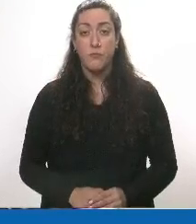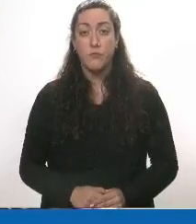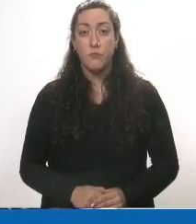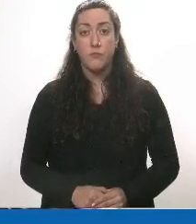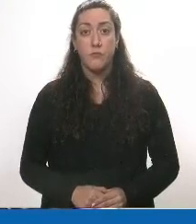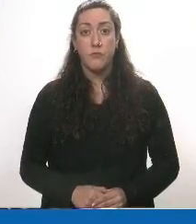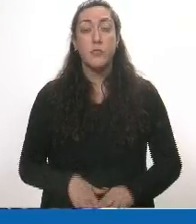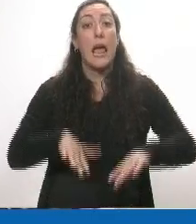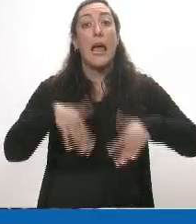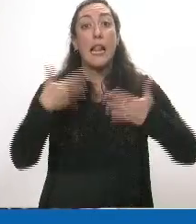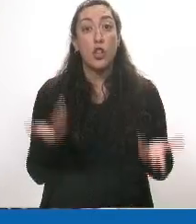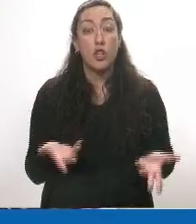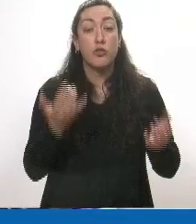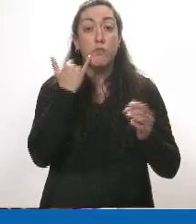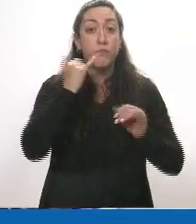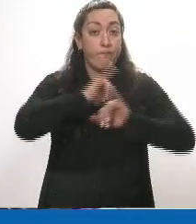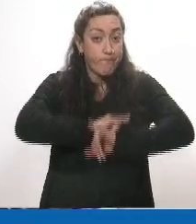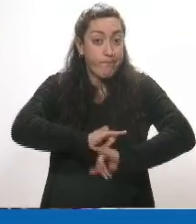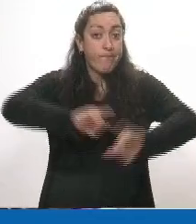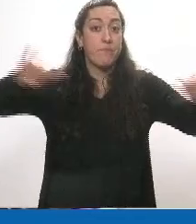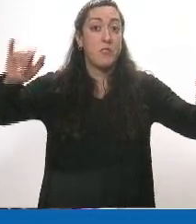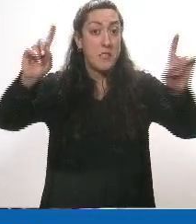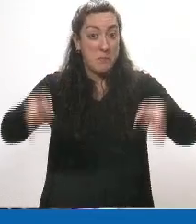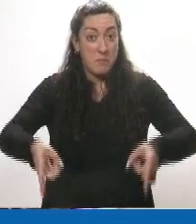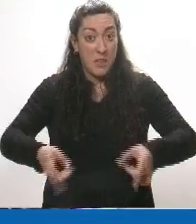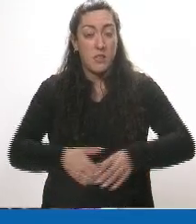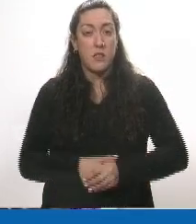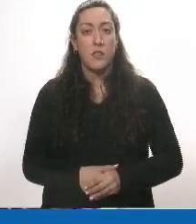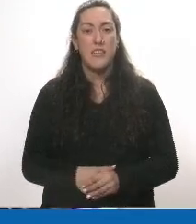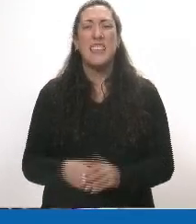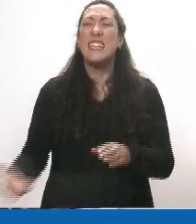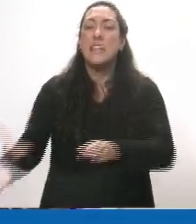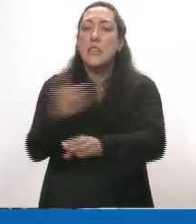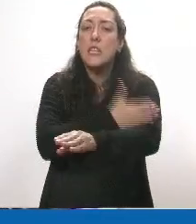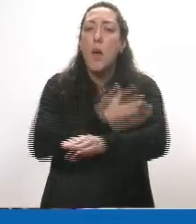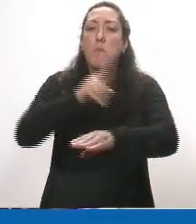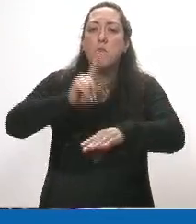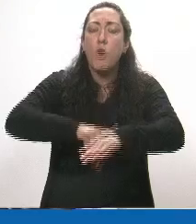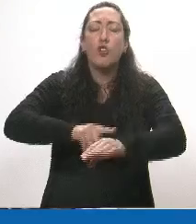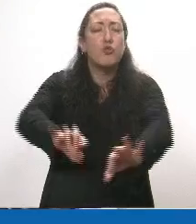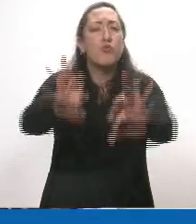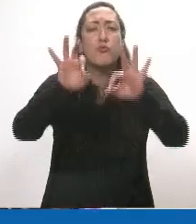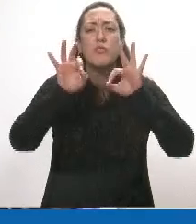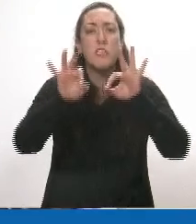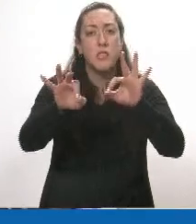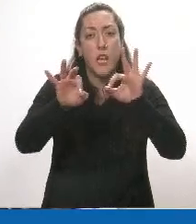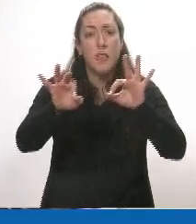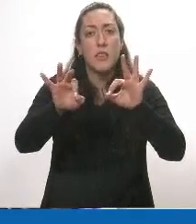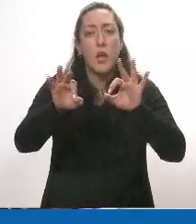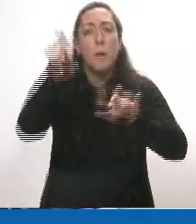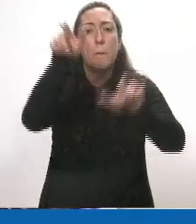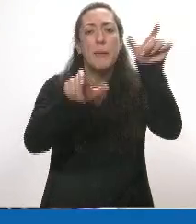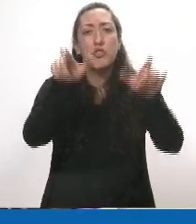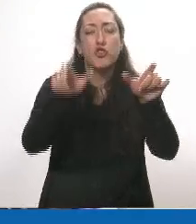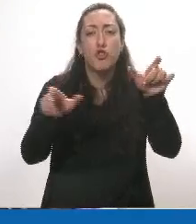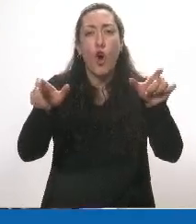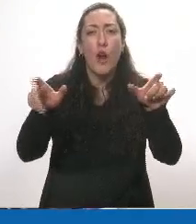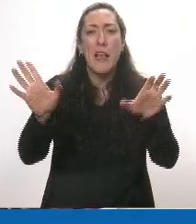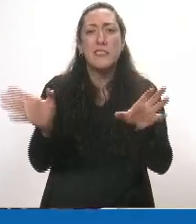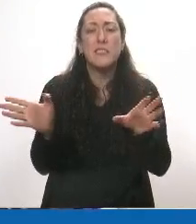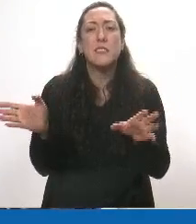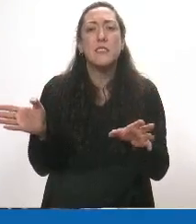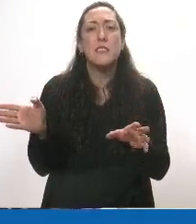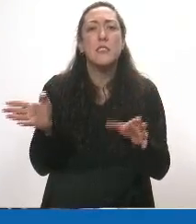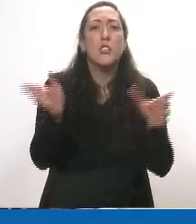y se comunicaron con suficiente antelación a todos los miembros integrantes